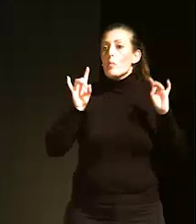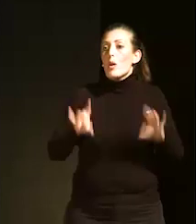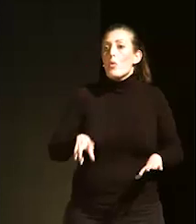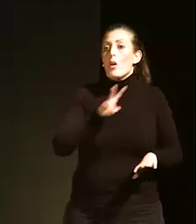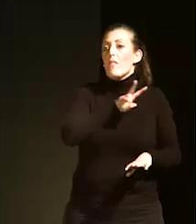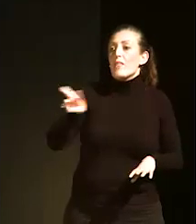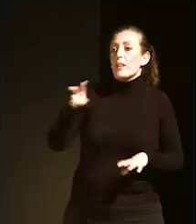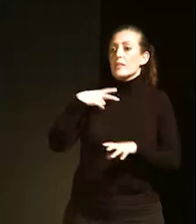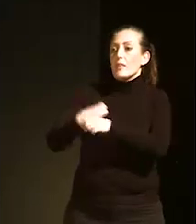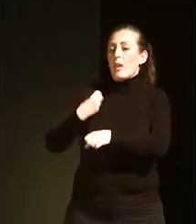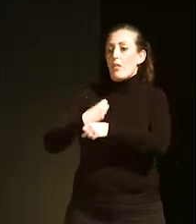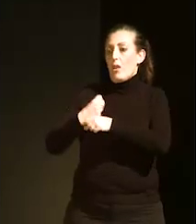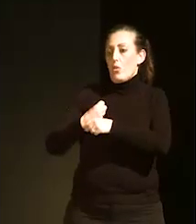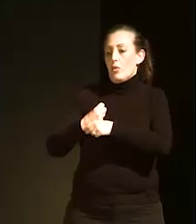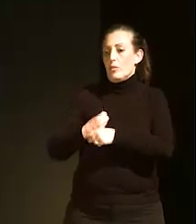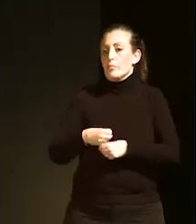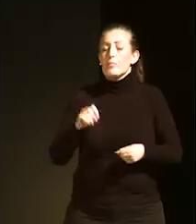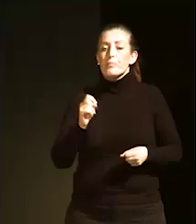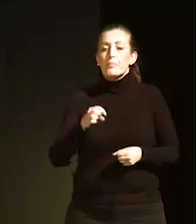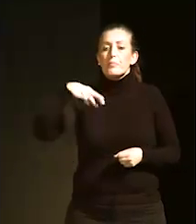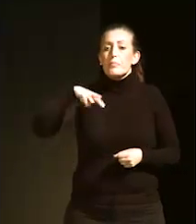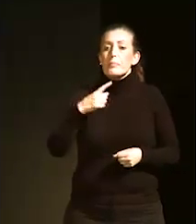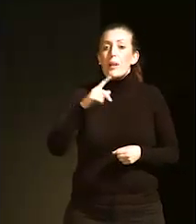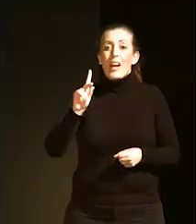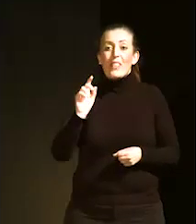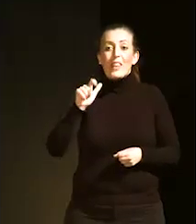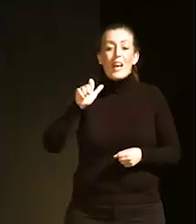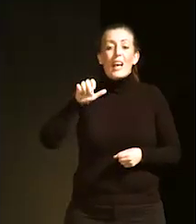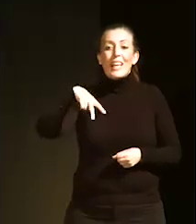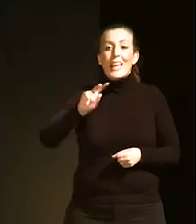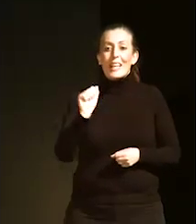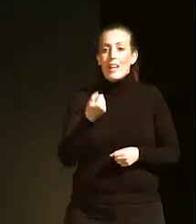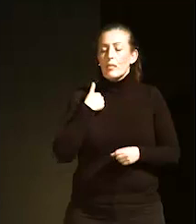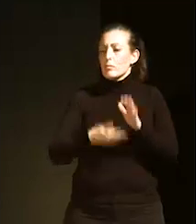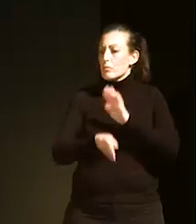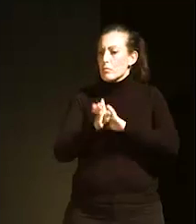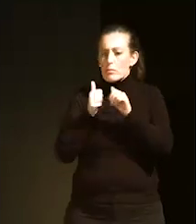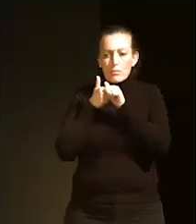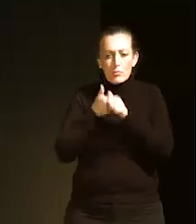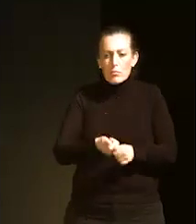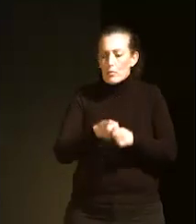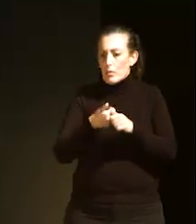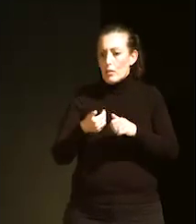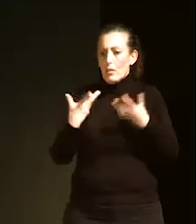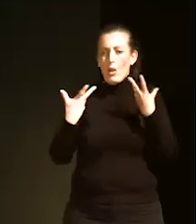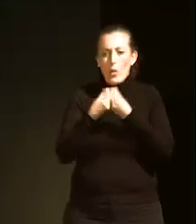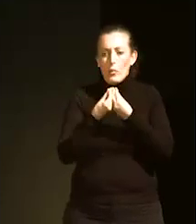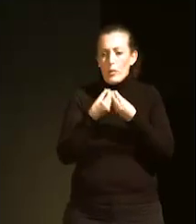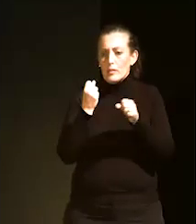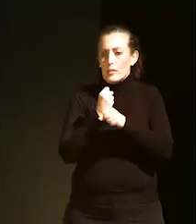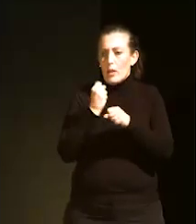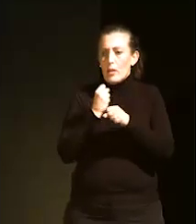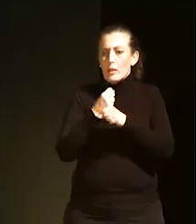el trabajo magdalena la sigue acompañando ahora vamos a ver